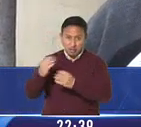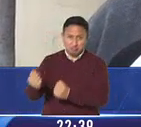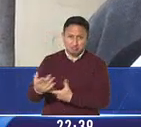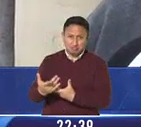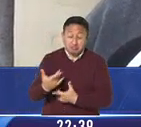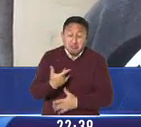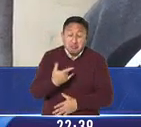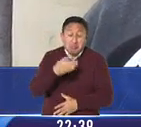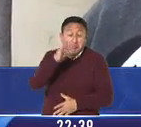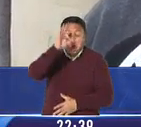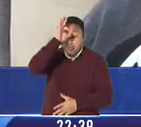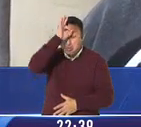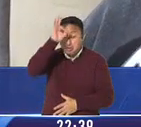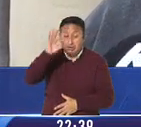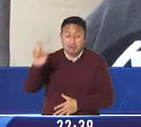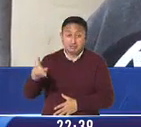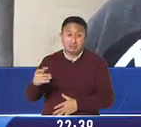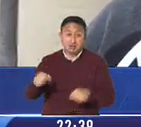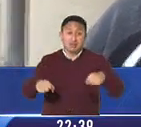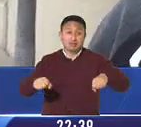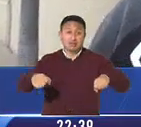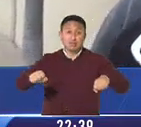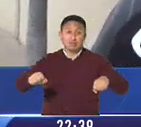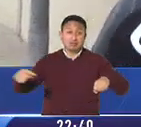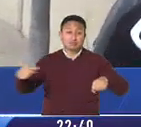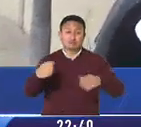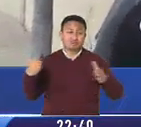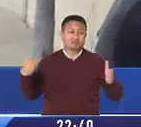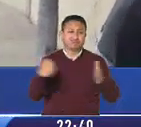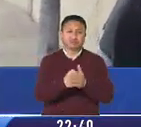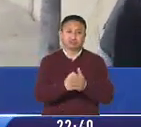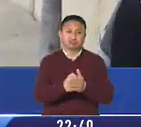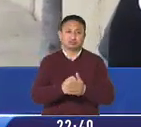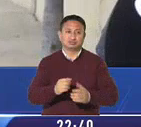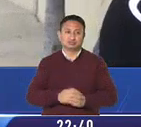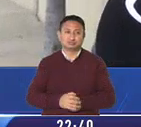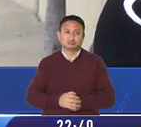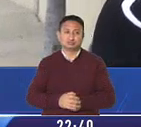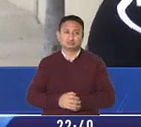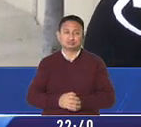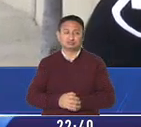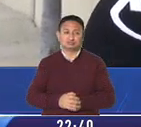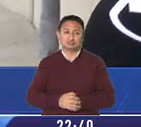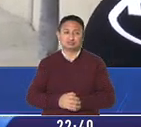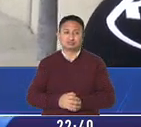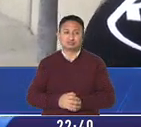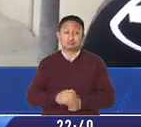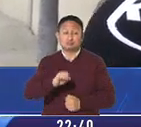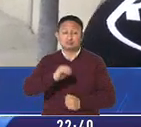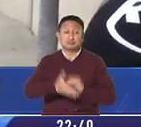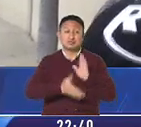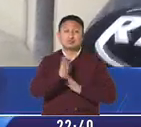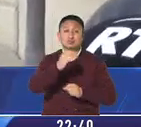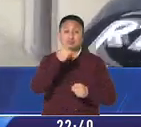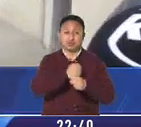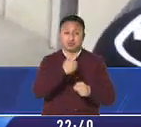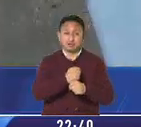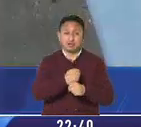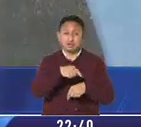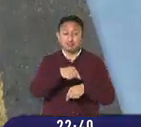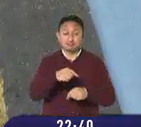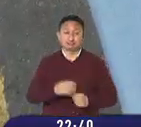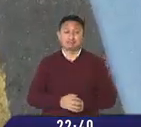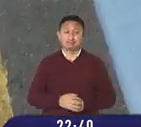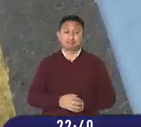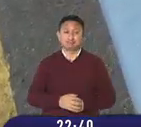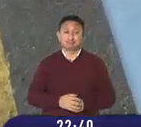yo no sé. Han tenido un accidente ahí por San Pablo. Han ido ahora, se llegan a trabajar y han tenido un accidente. En